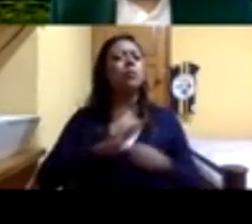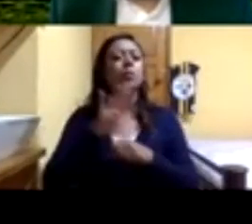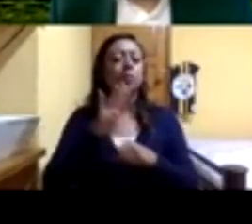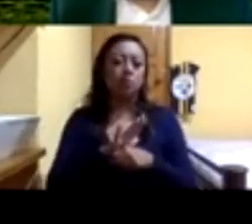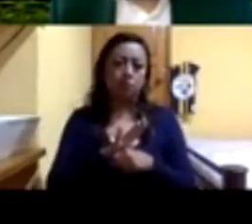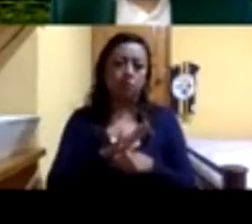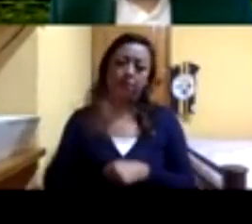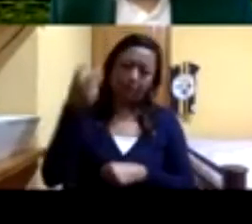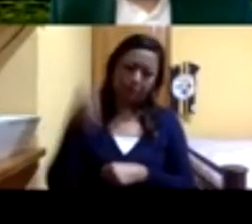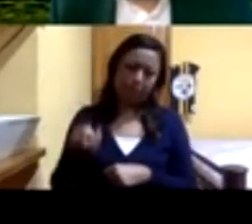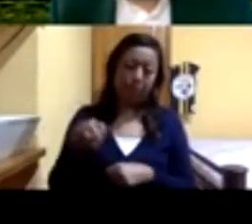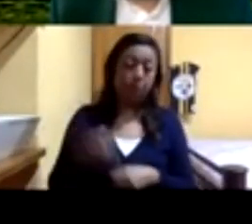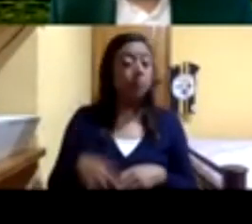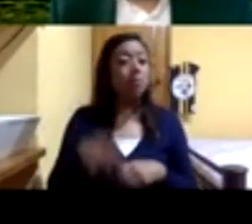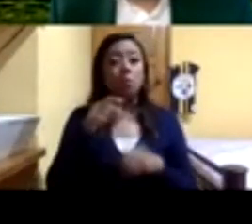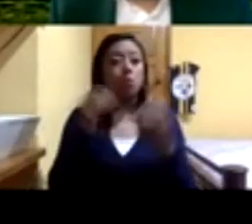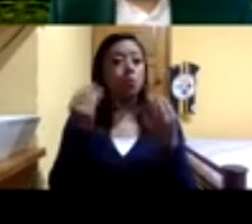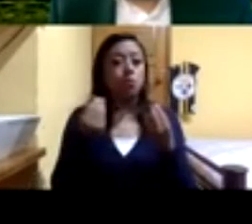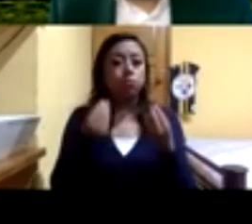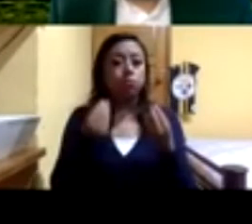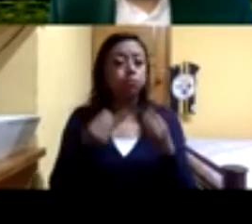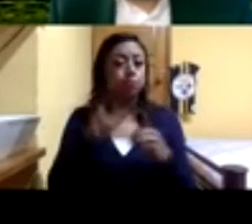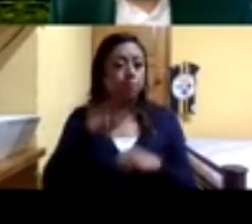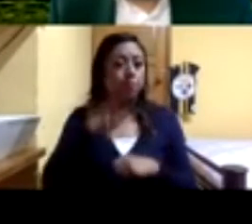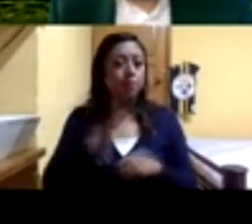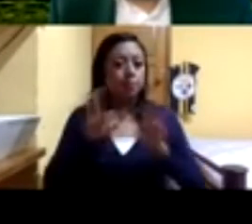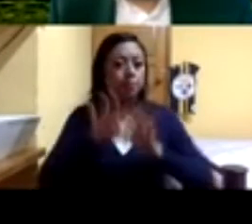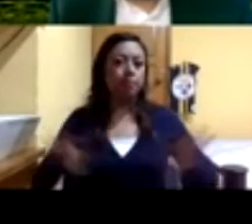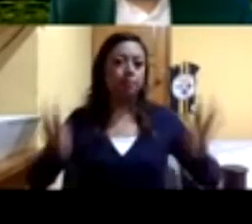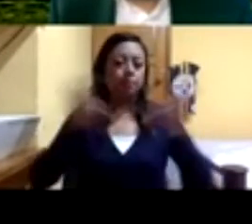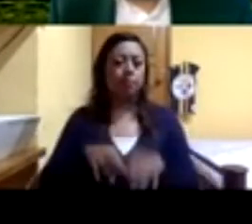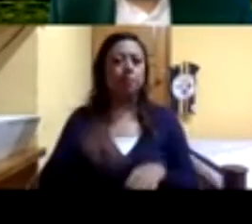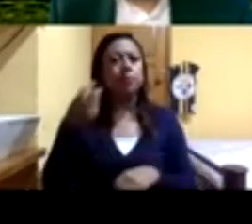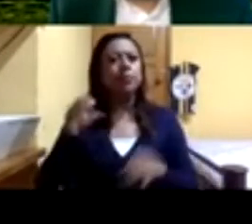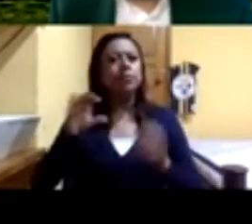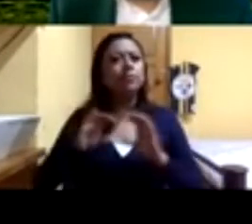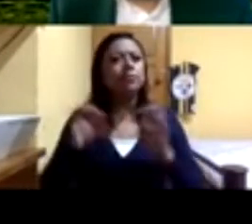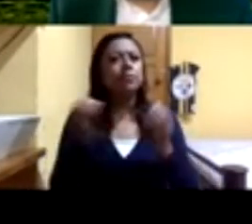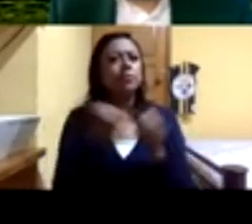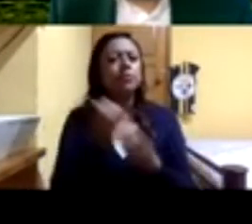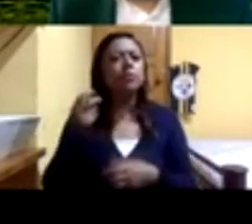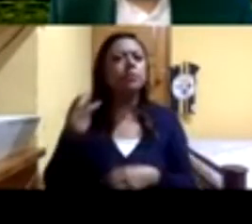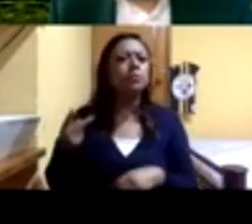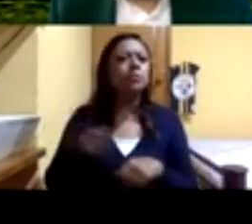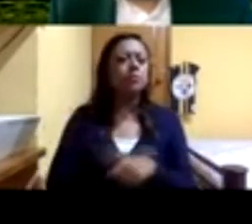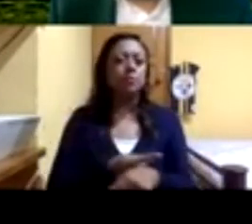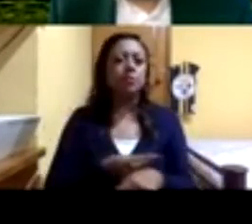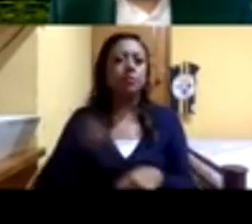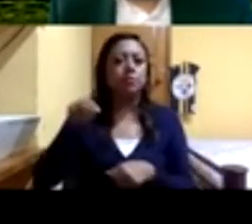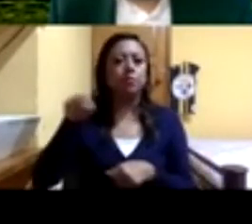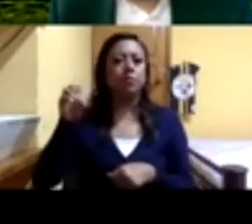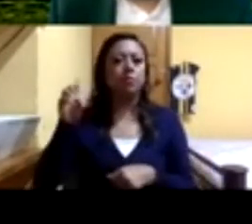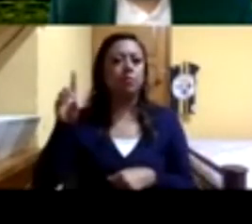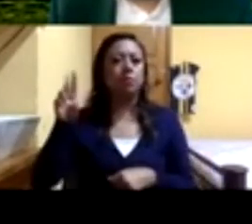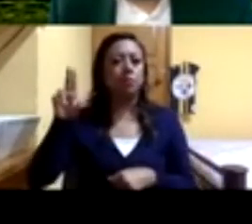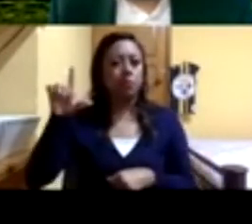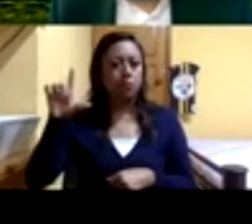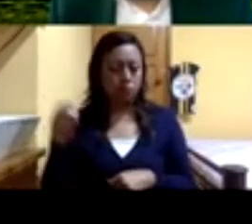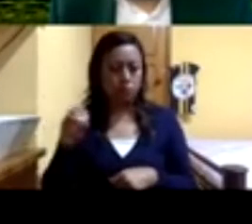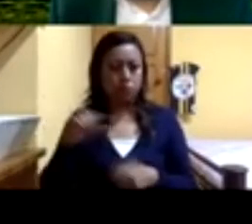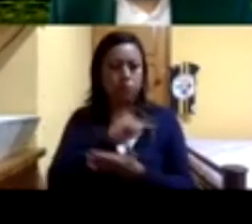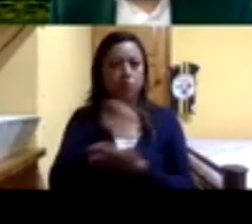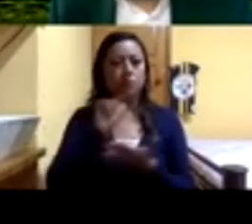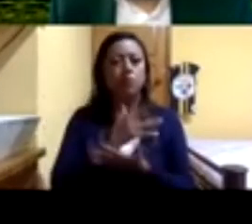importantes. Y algo que ha tenido este Congreso es que en los módulos legislativos se han llevado a cabo